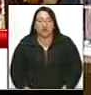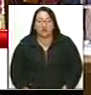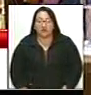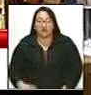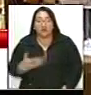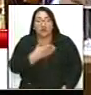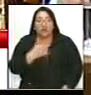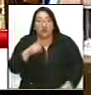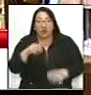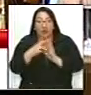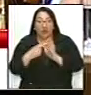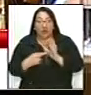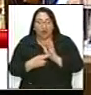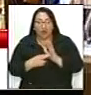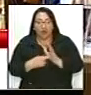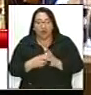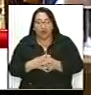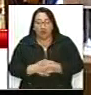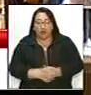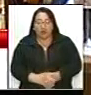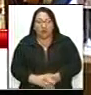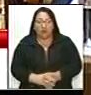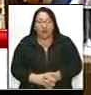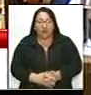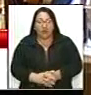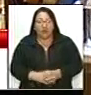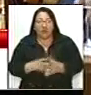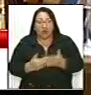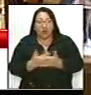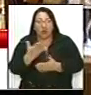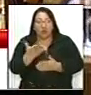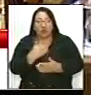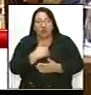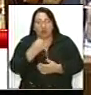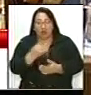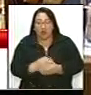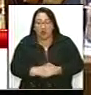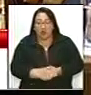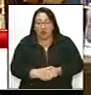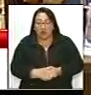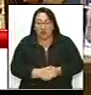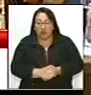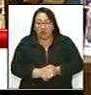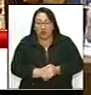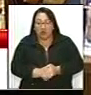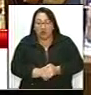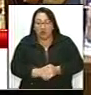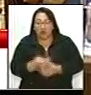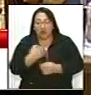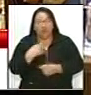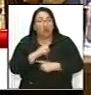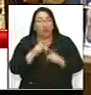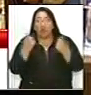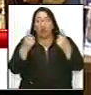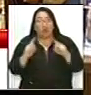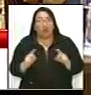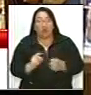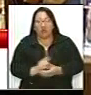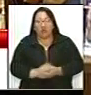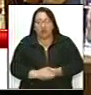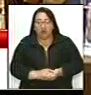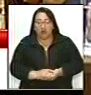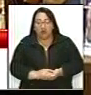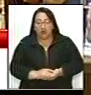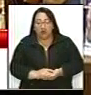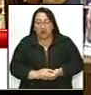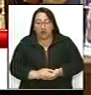esta resolución que usted ha emitido, yo no estoy de acuerdo. Y